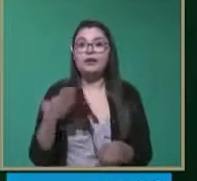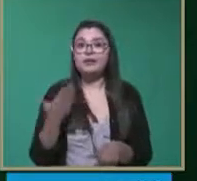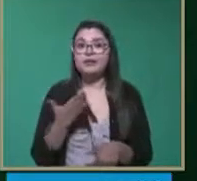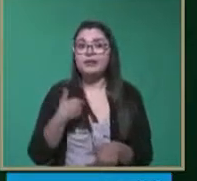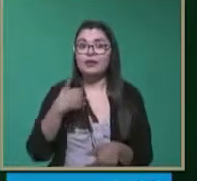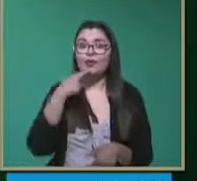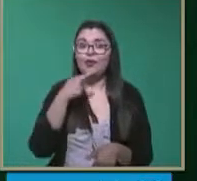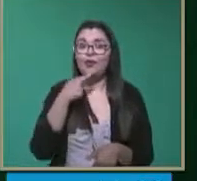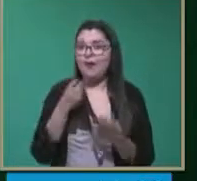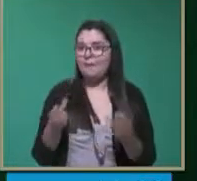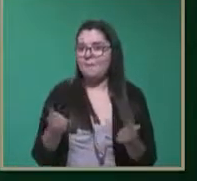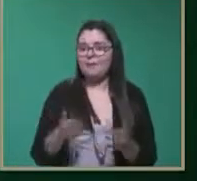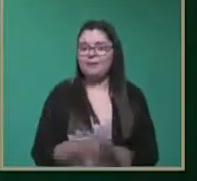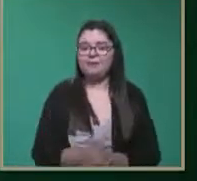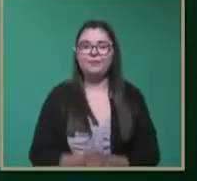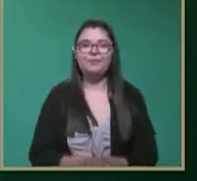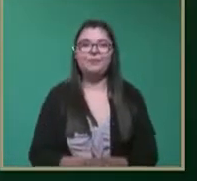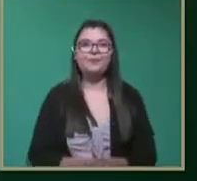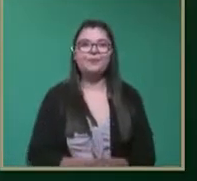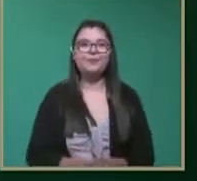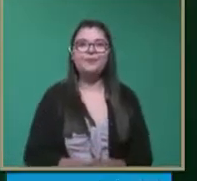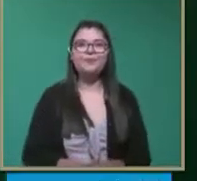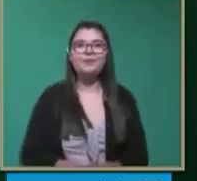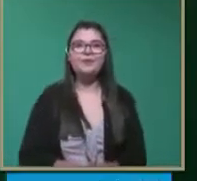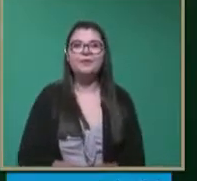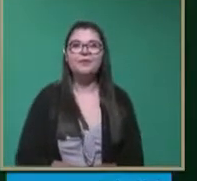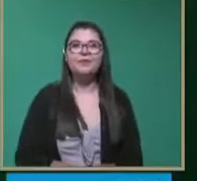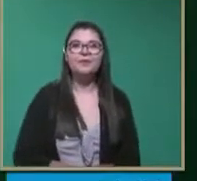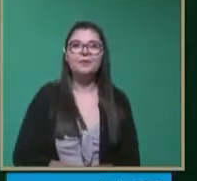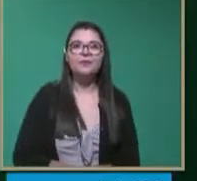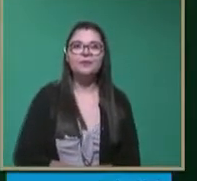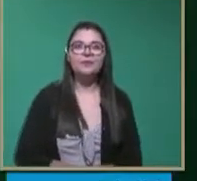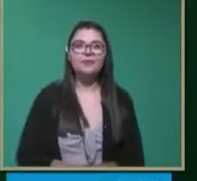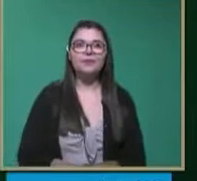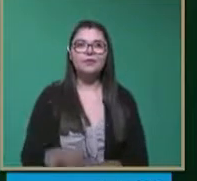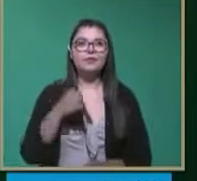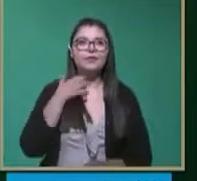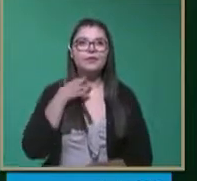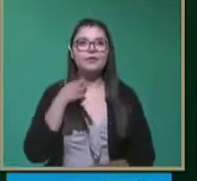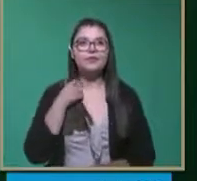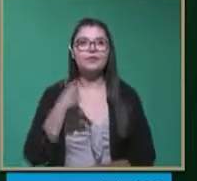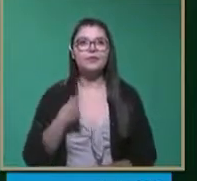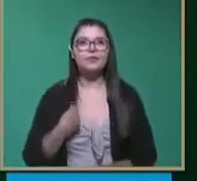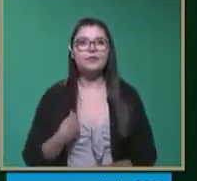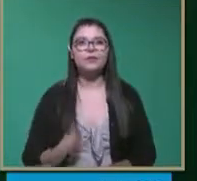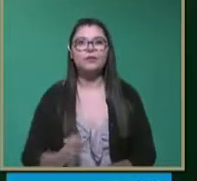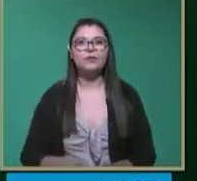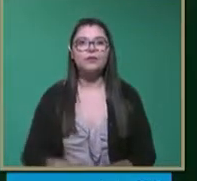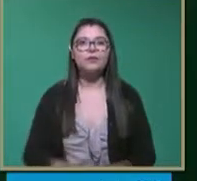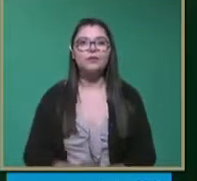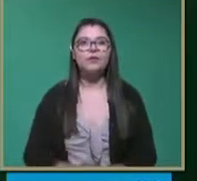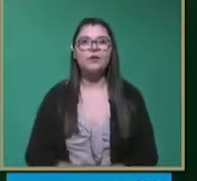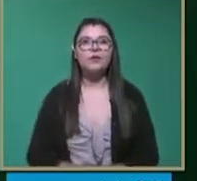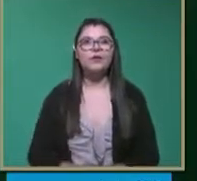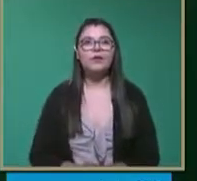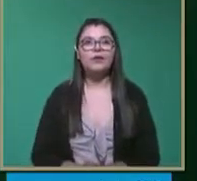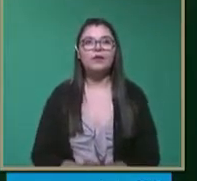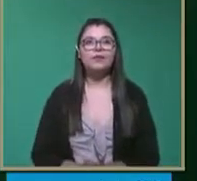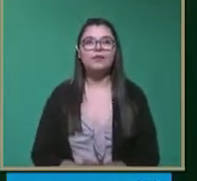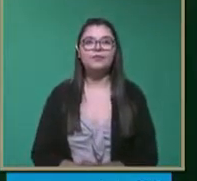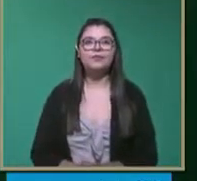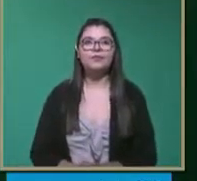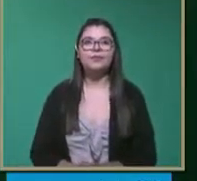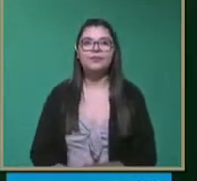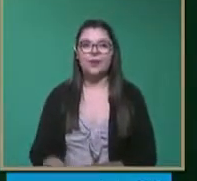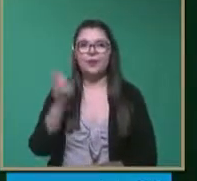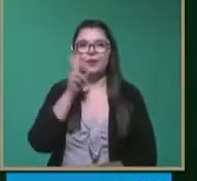podamos resolver. Así que el primer consejo es que se vayan de 10 en 10. Ya los anotamos, les estamos dando